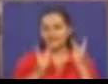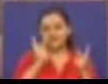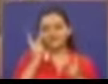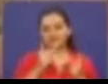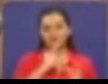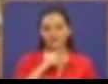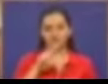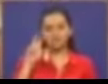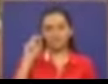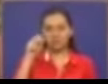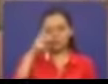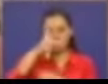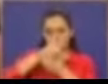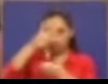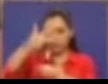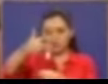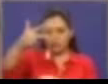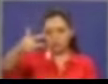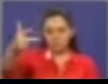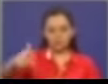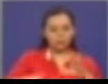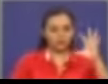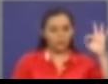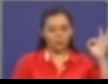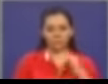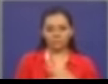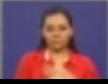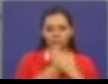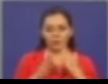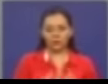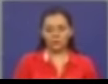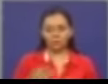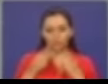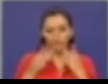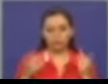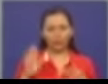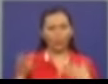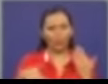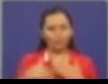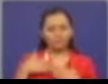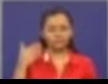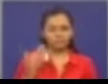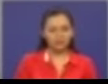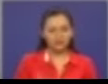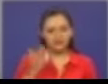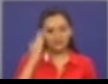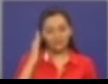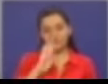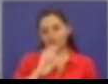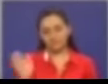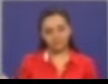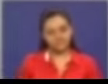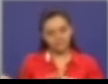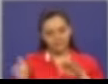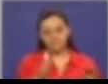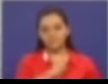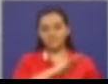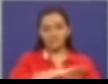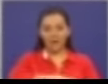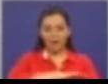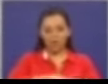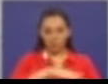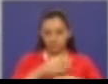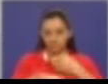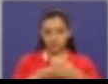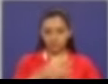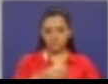cámaras de televisión, 50 funcionarios, todo el mundo sabía que iba a ir. Pero avance ese malecón, tenía que avanzar más rápido,